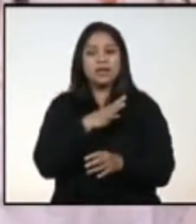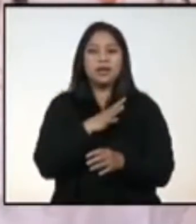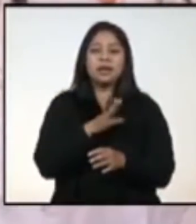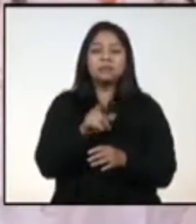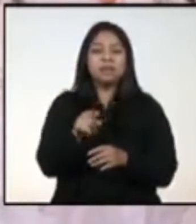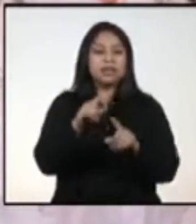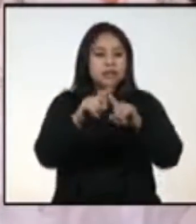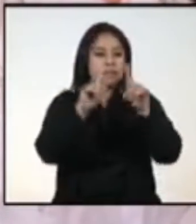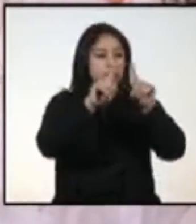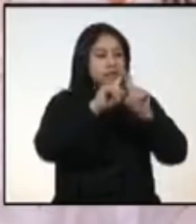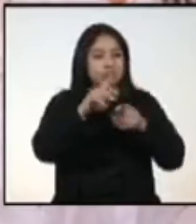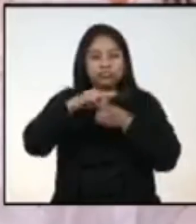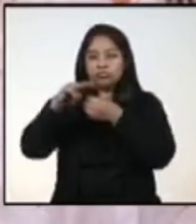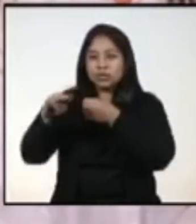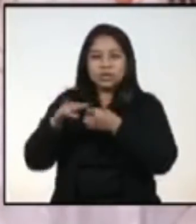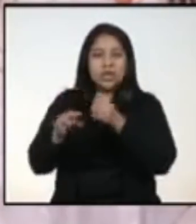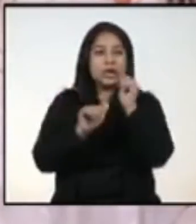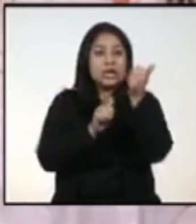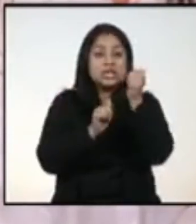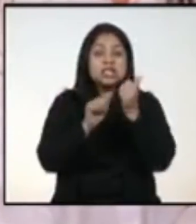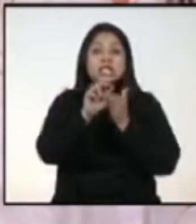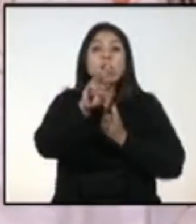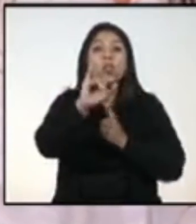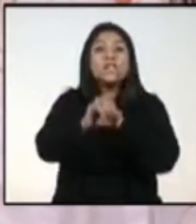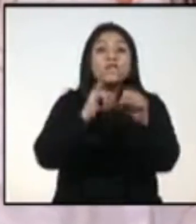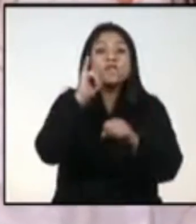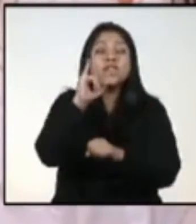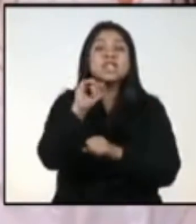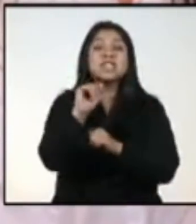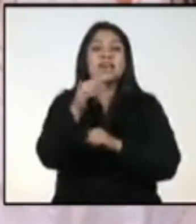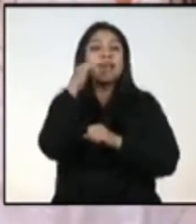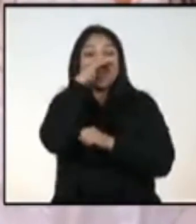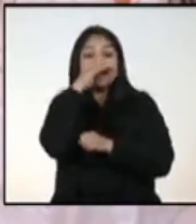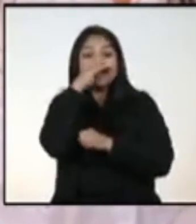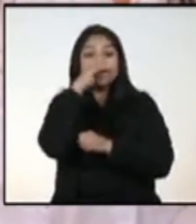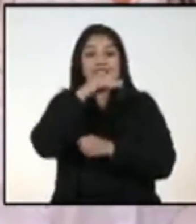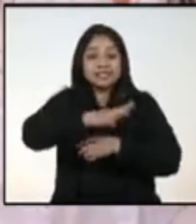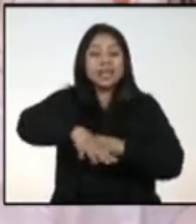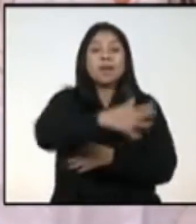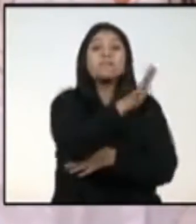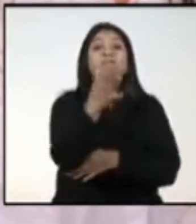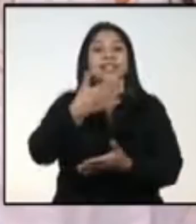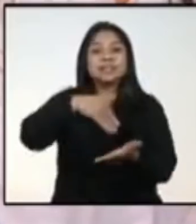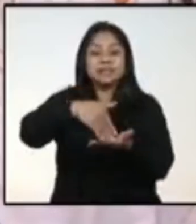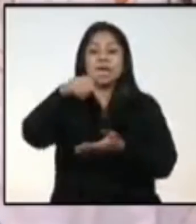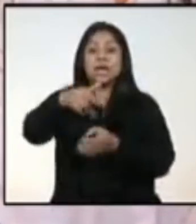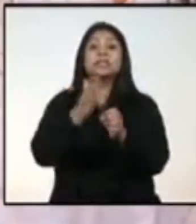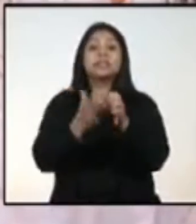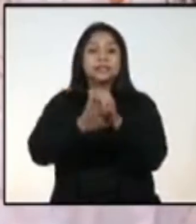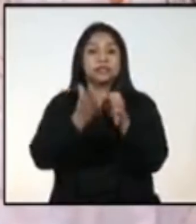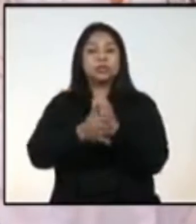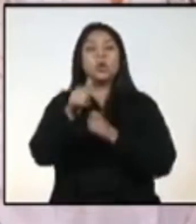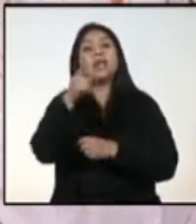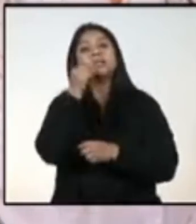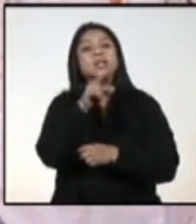en distintos municipios 15 wifi gratis en las plazas centrales. Y en esta escuela lo tienen el señor Sergio